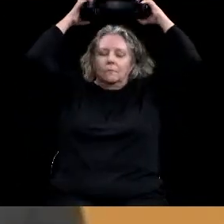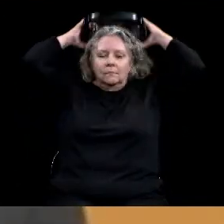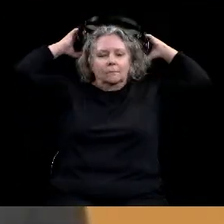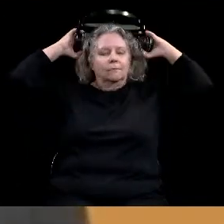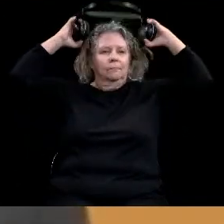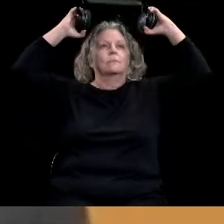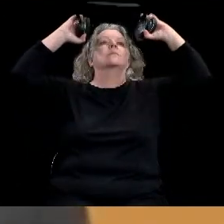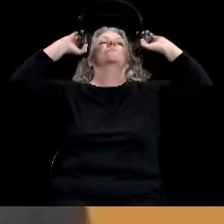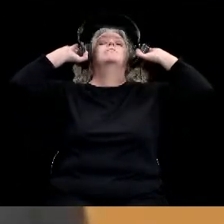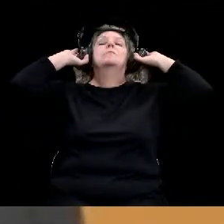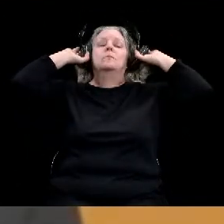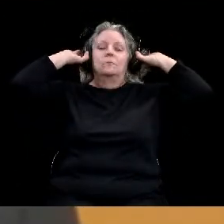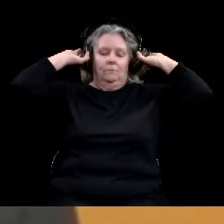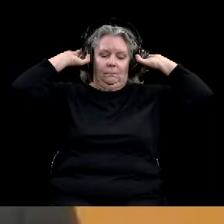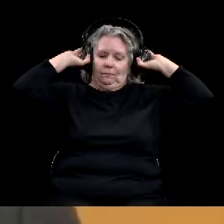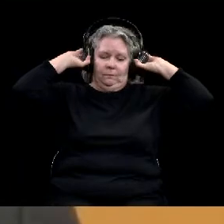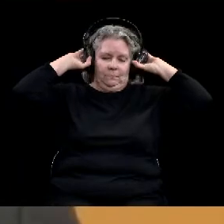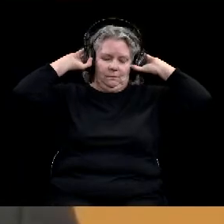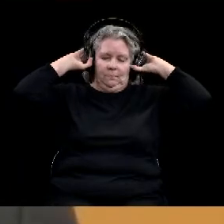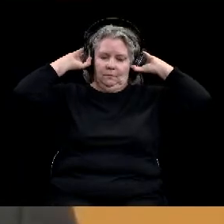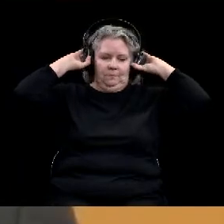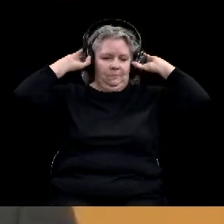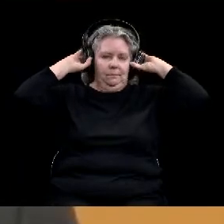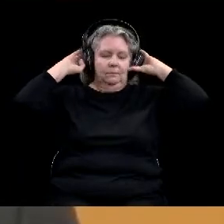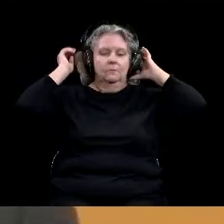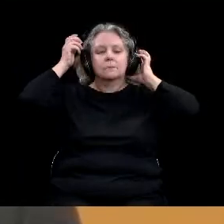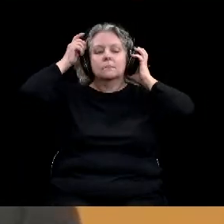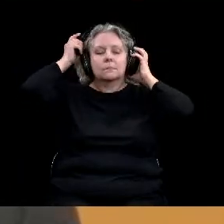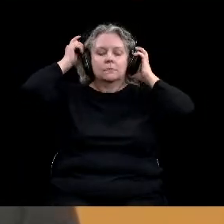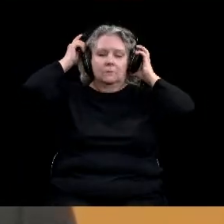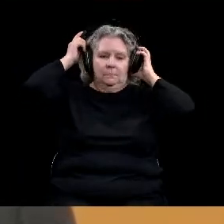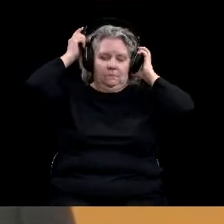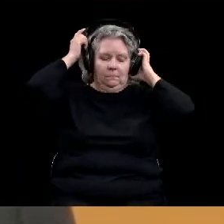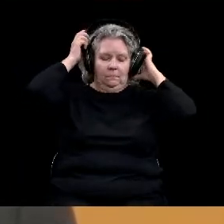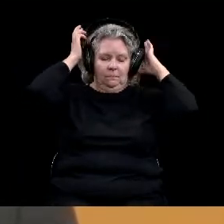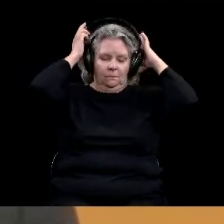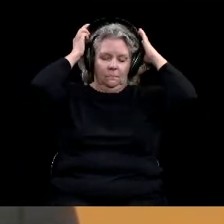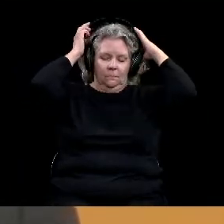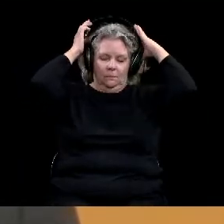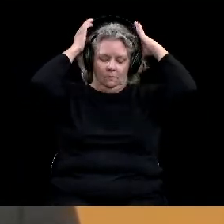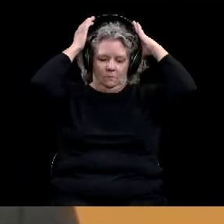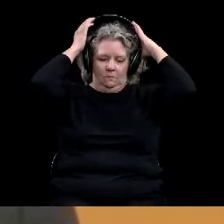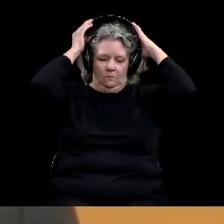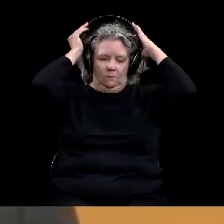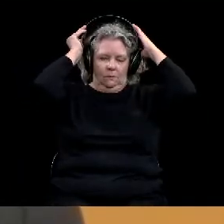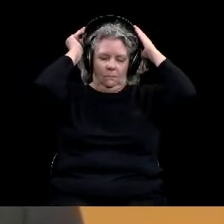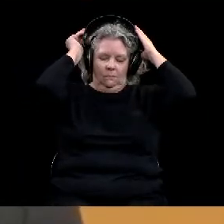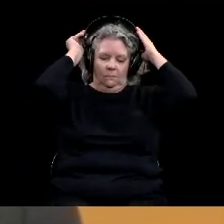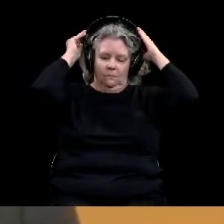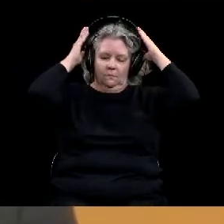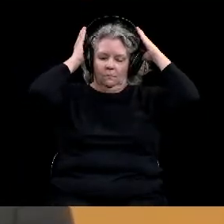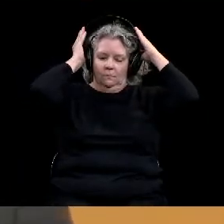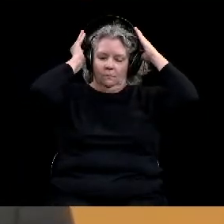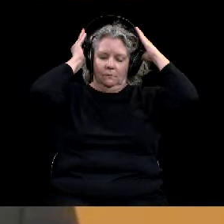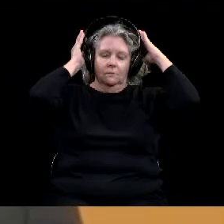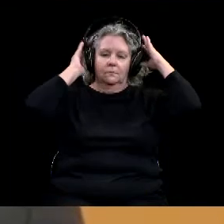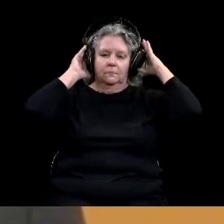el jueves va a tener un ayuntamiento virtual a donde vamos a hablar de la vacuna de COVID-19. Va a